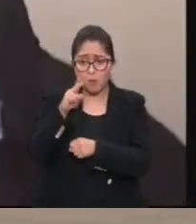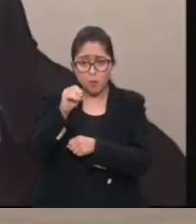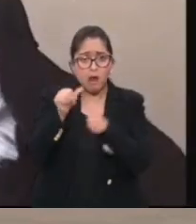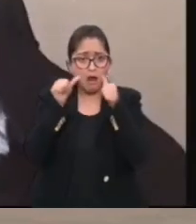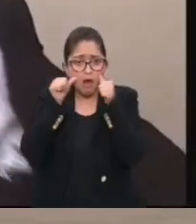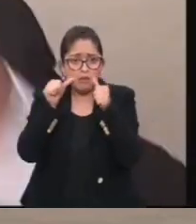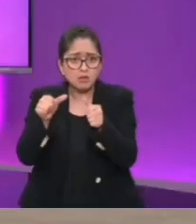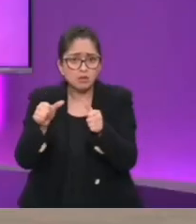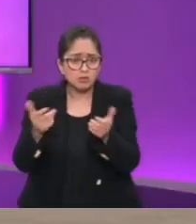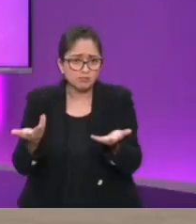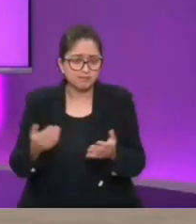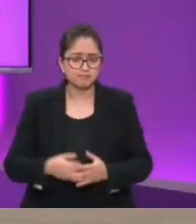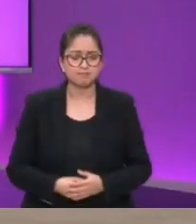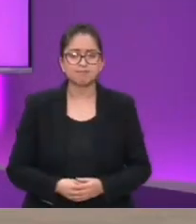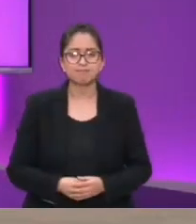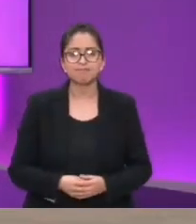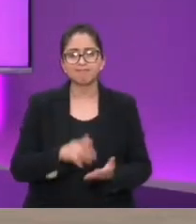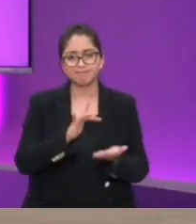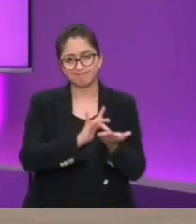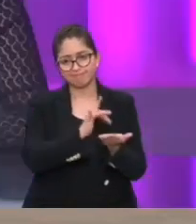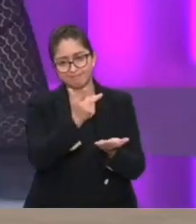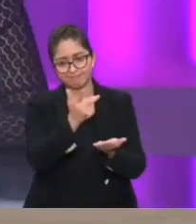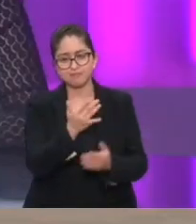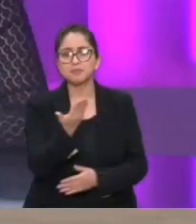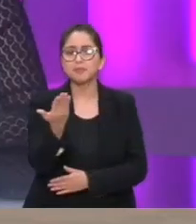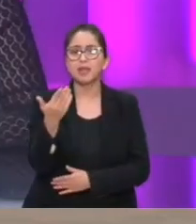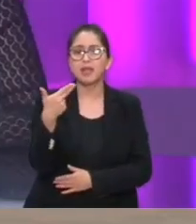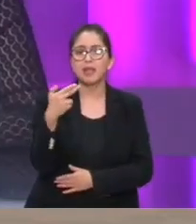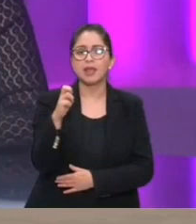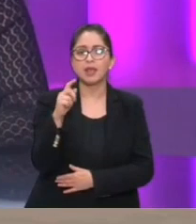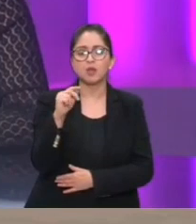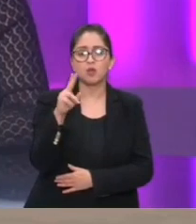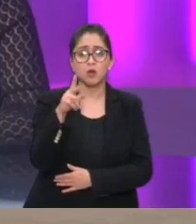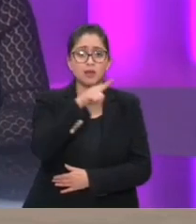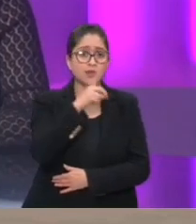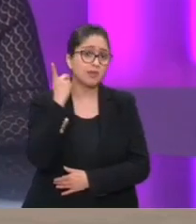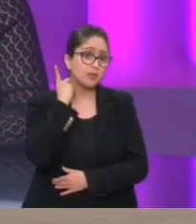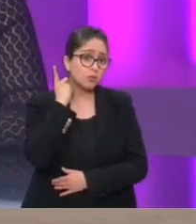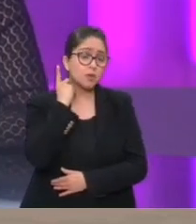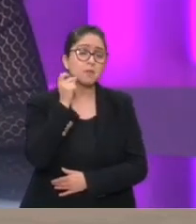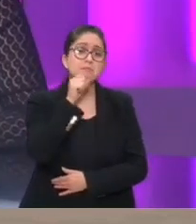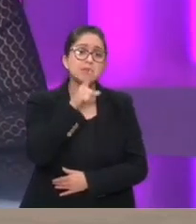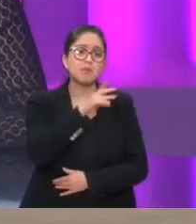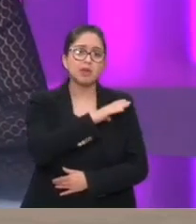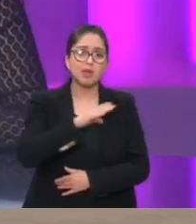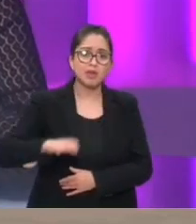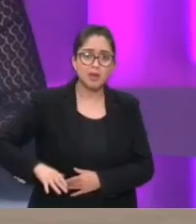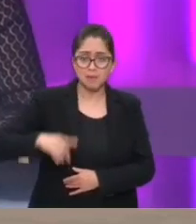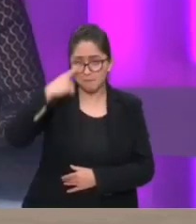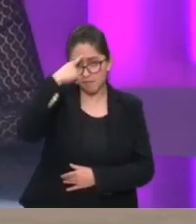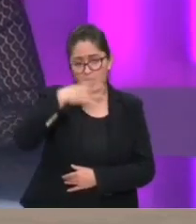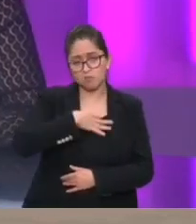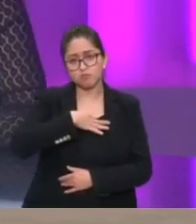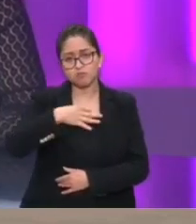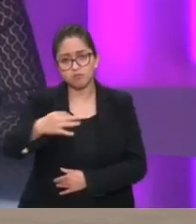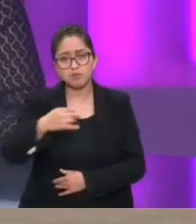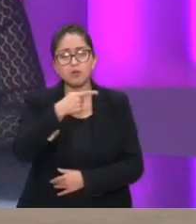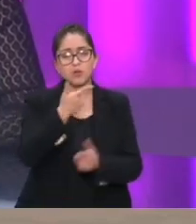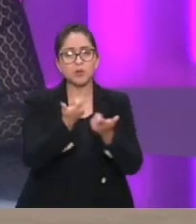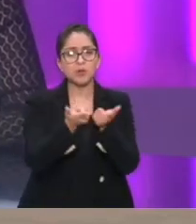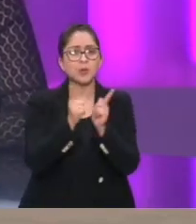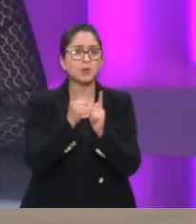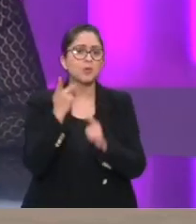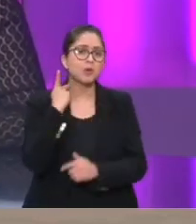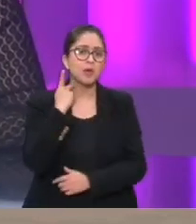Muchas gracias. Vamos ahora con Héctor Ramírez, es diputado y candidato a reelección por parte del PAN.